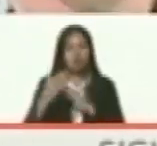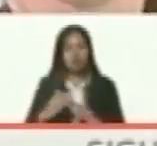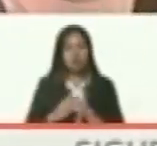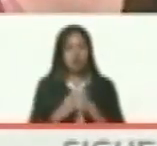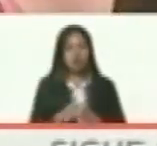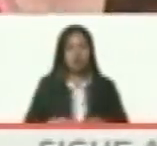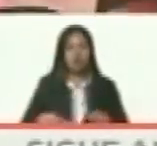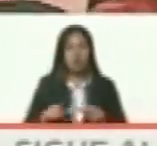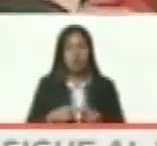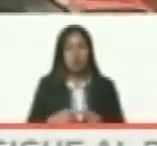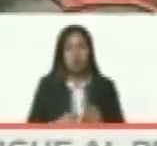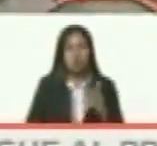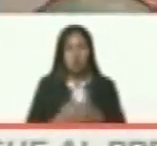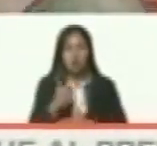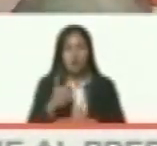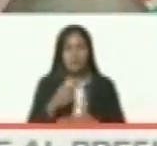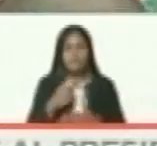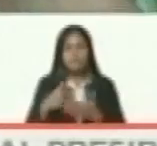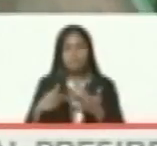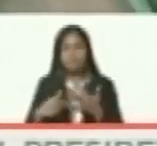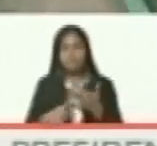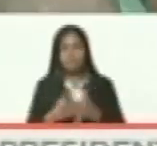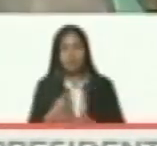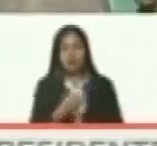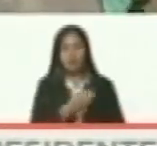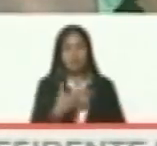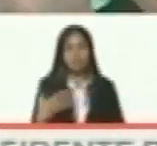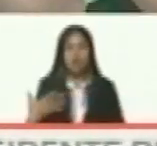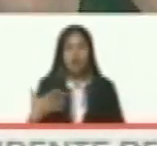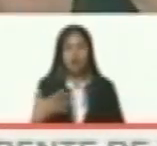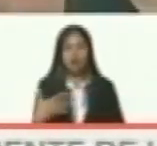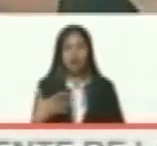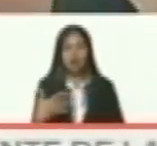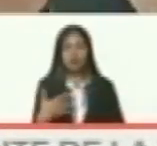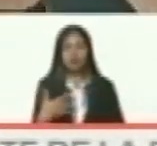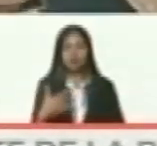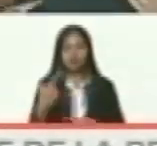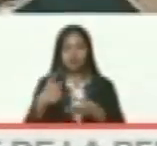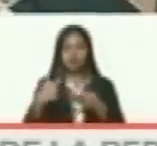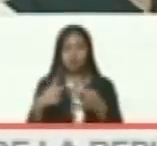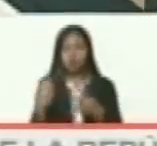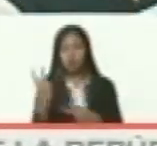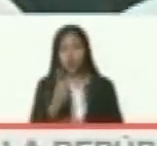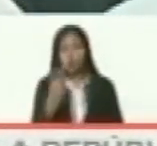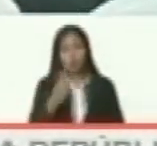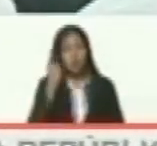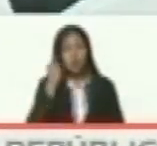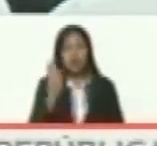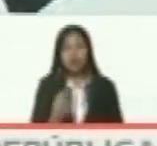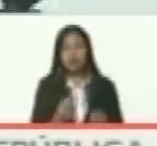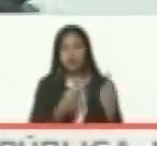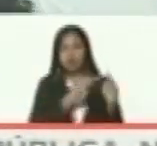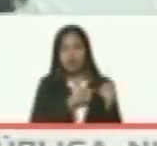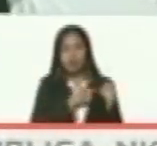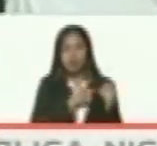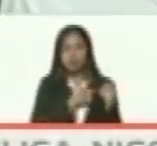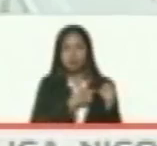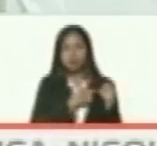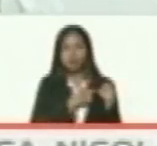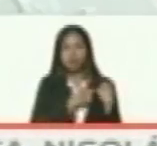esto hay que multiplicarlo. Compañera Blanca Ecau, compañera Jacqueline Faría, ustedes son dos mujeres